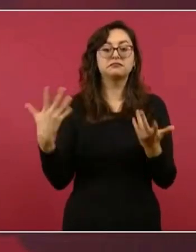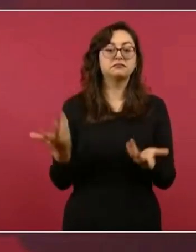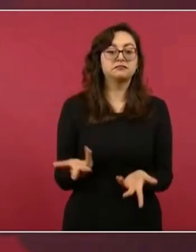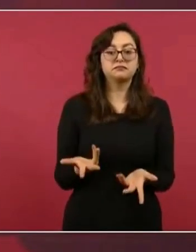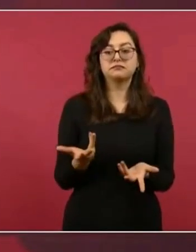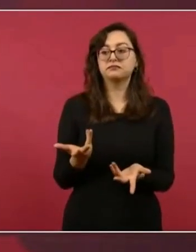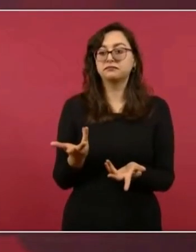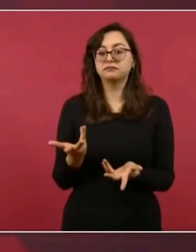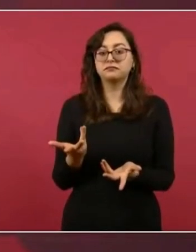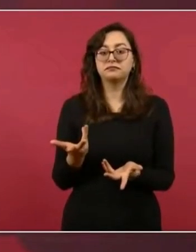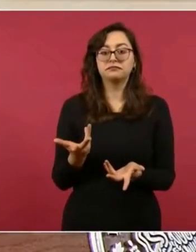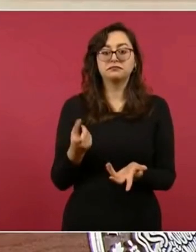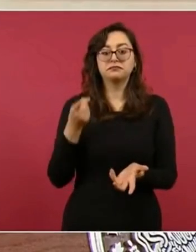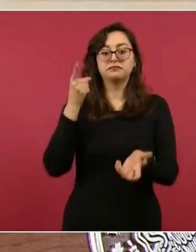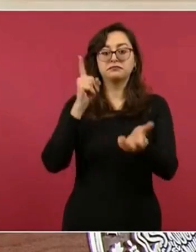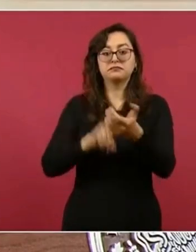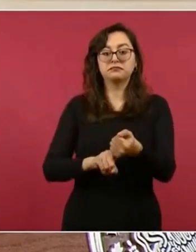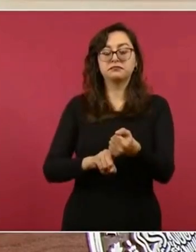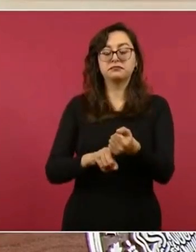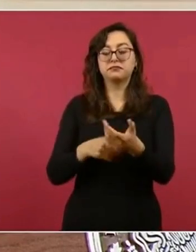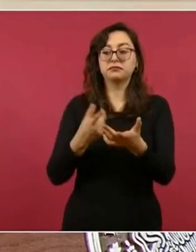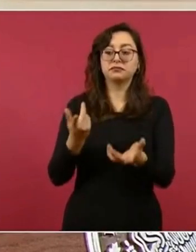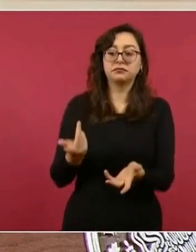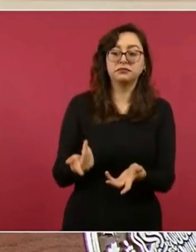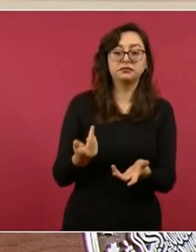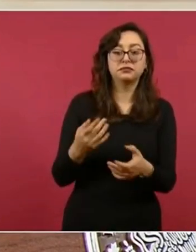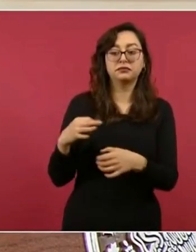como funciona el veto